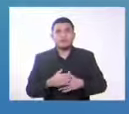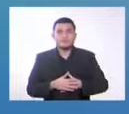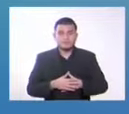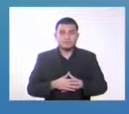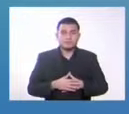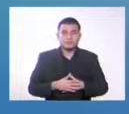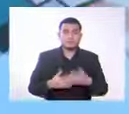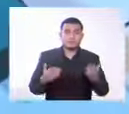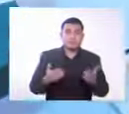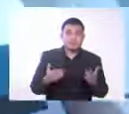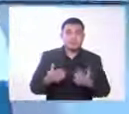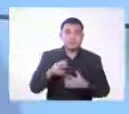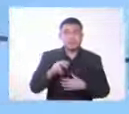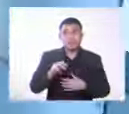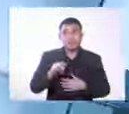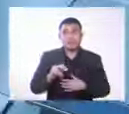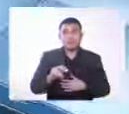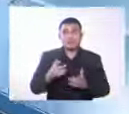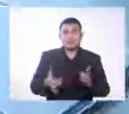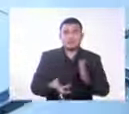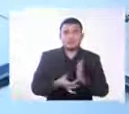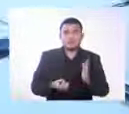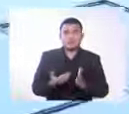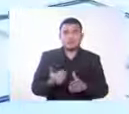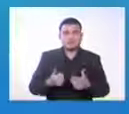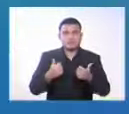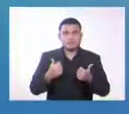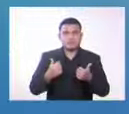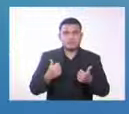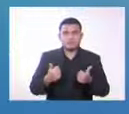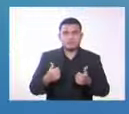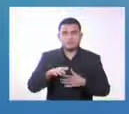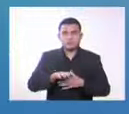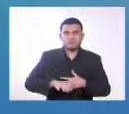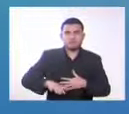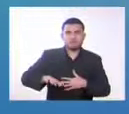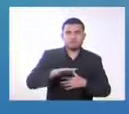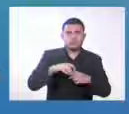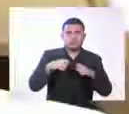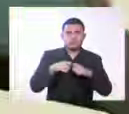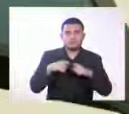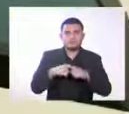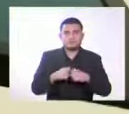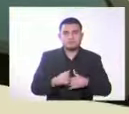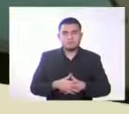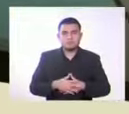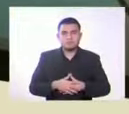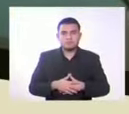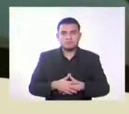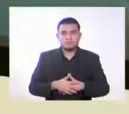la nanotecnología tenga mucho potencial en el campo de la energía.